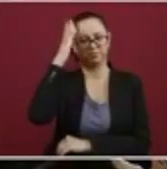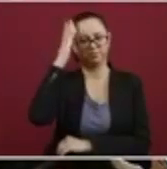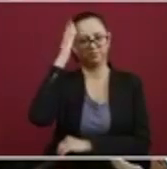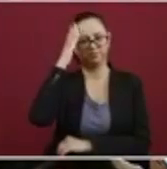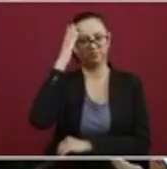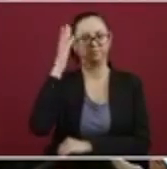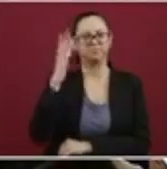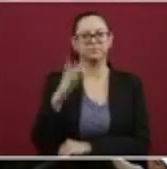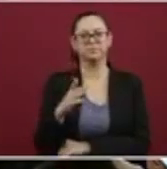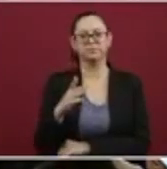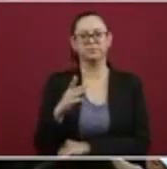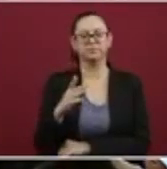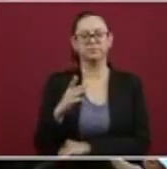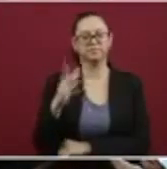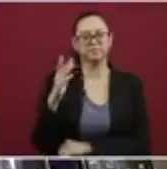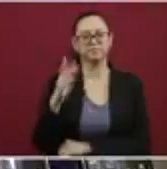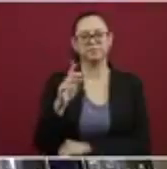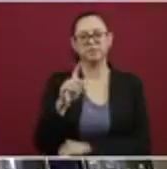alcalde,